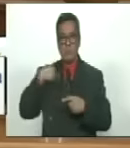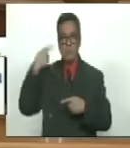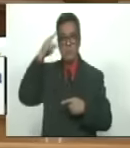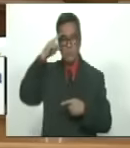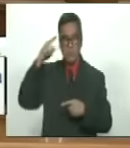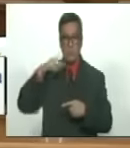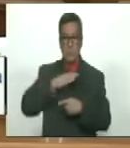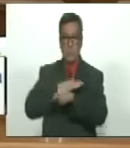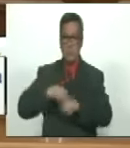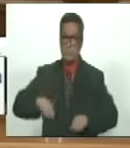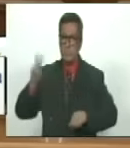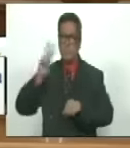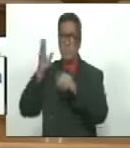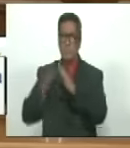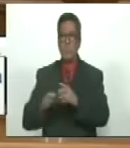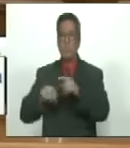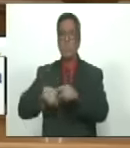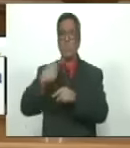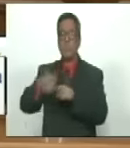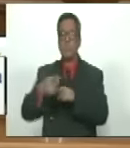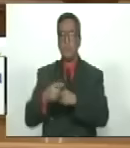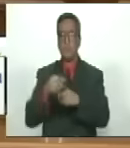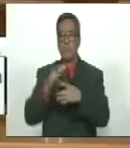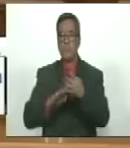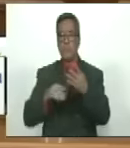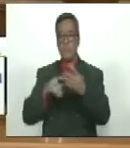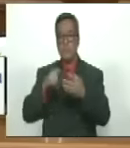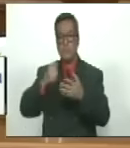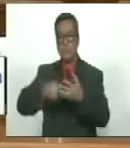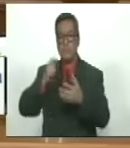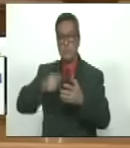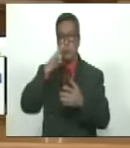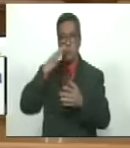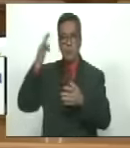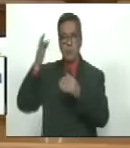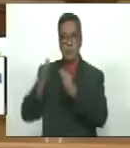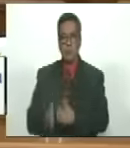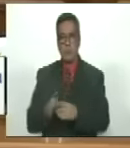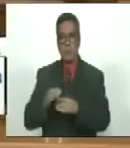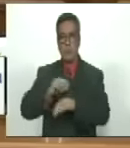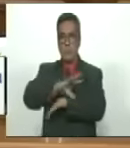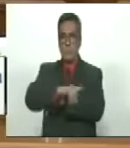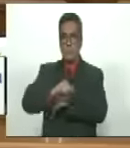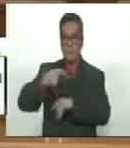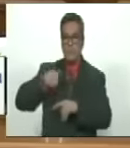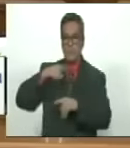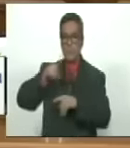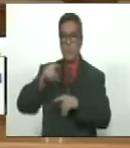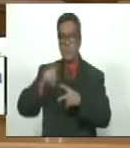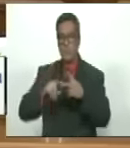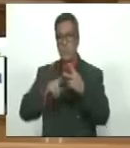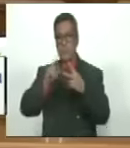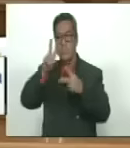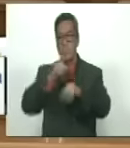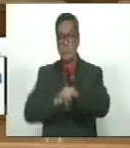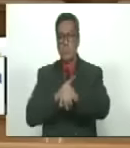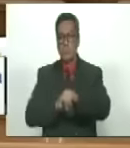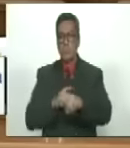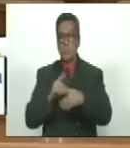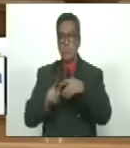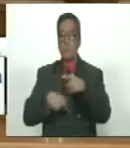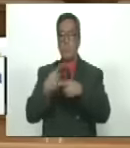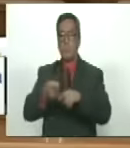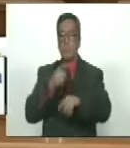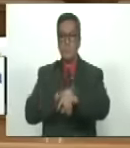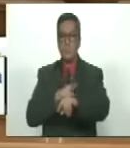Venezuela. Después, lo que fue el laudo arbitral de París. Fraudulento laudo arbitral, 2º momento. Después hay